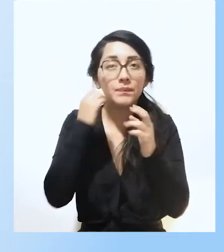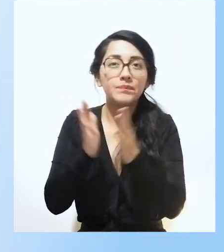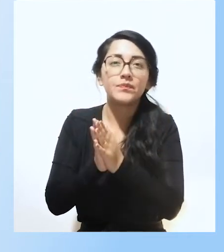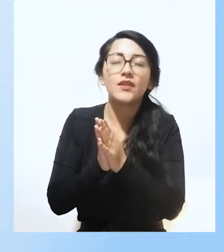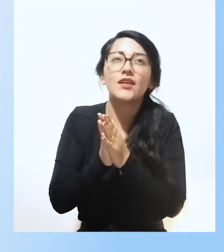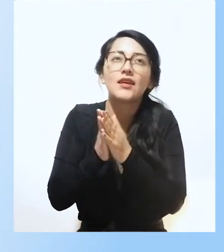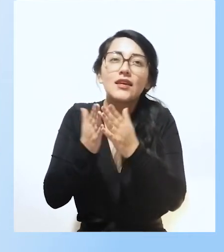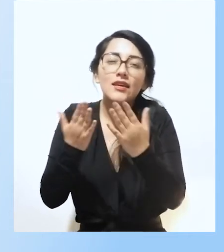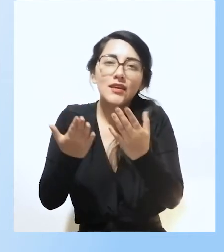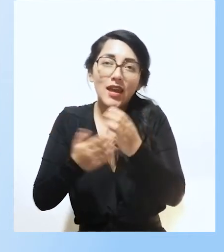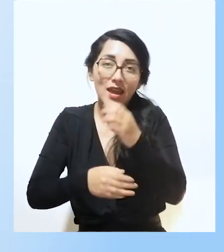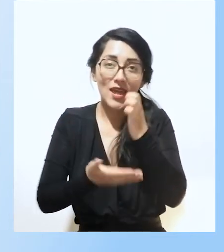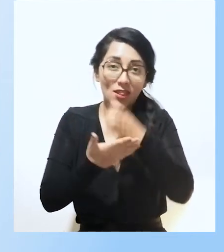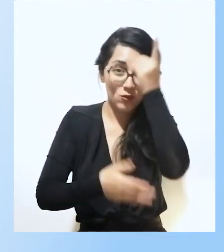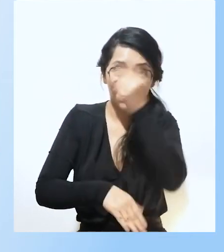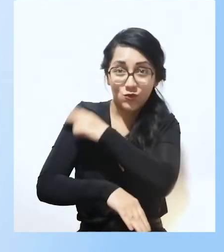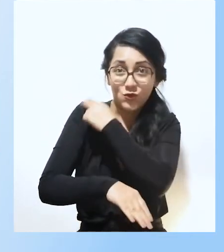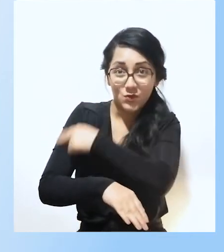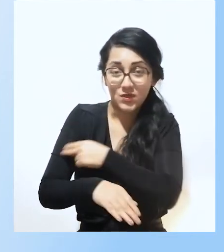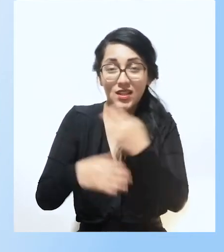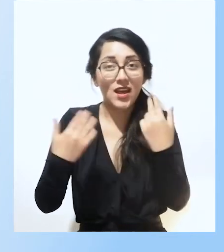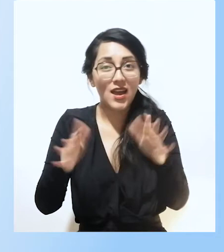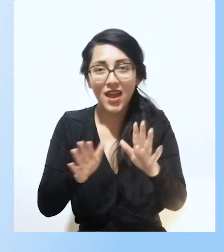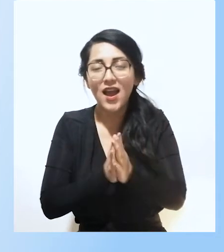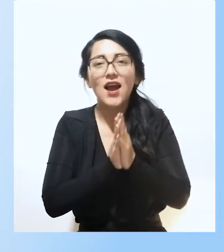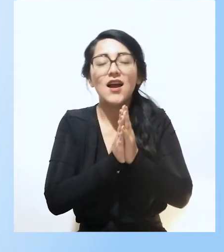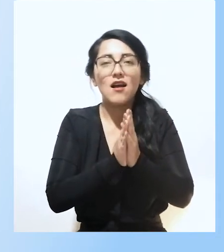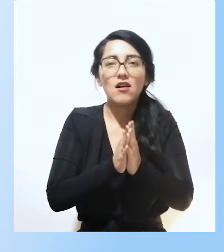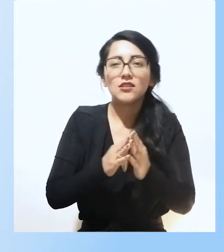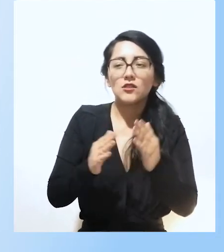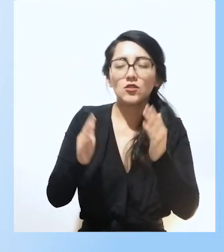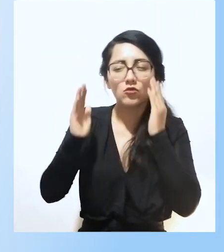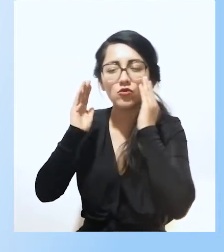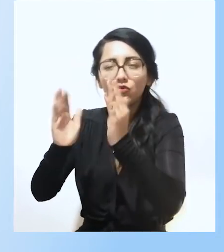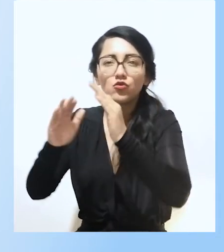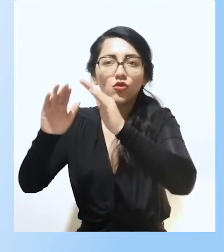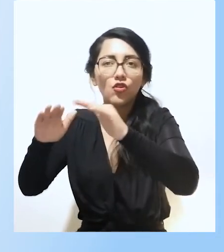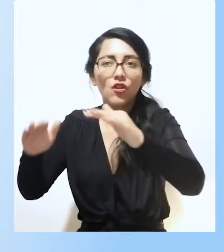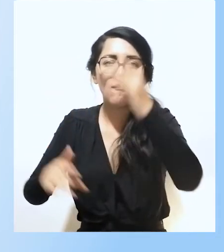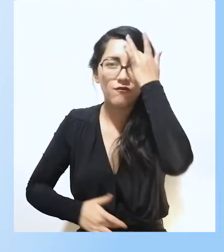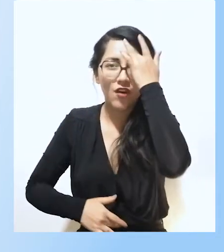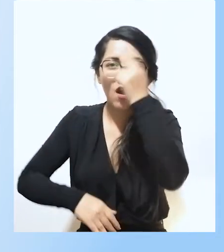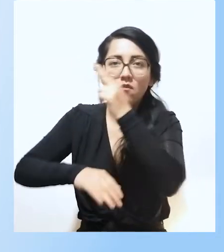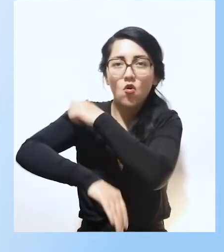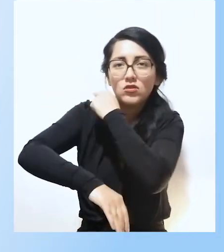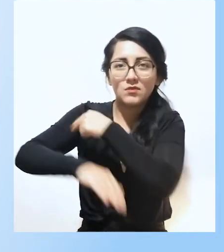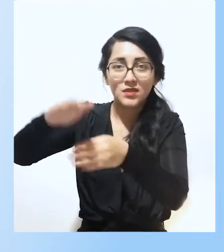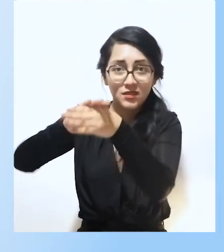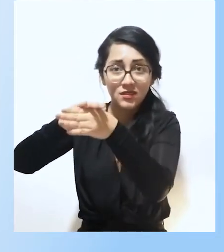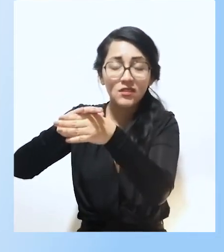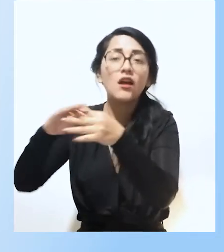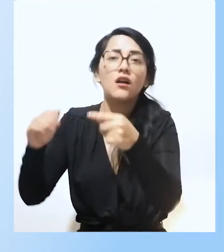trascendiendo, ¿no?, el aula, trascendiendo la escuela, llegando hasta el niño enfermo y hospitalizado, finalmente,